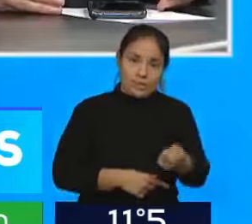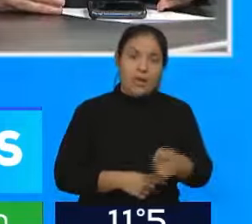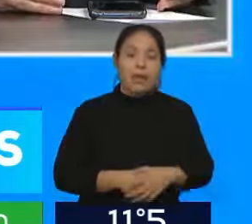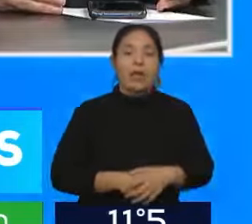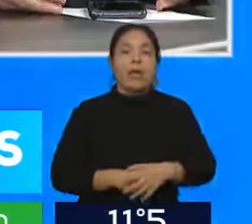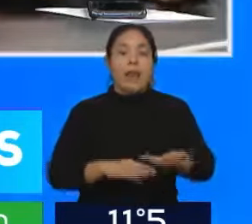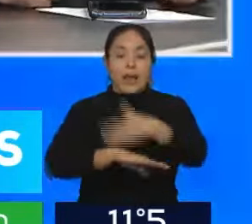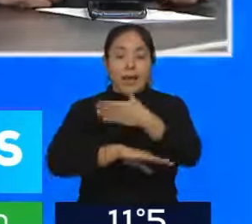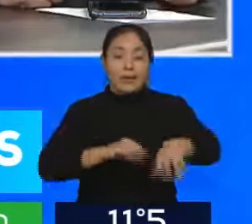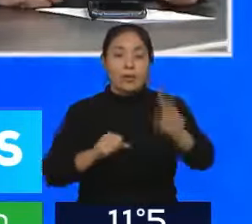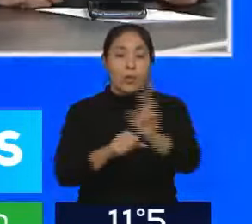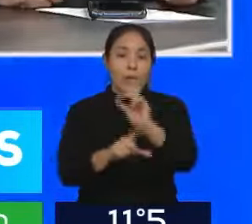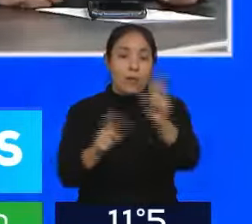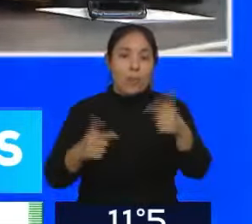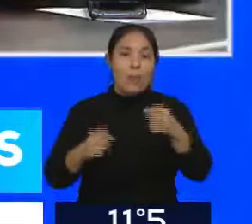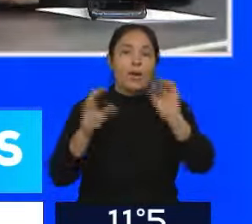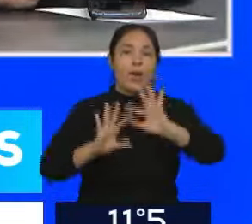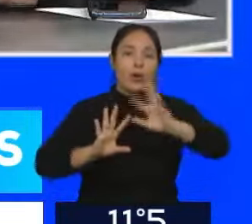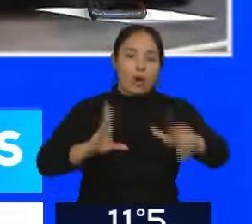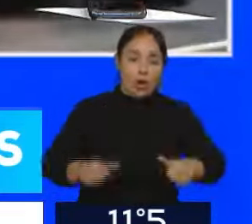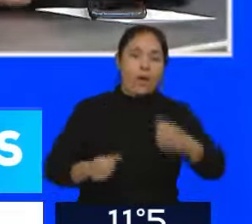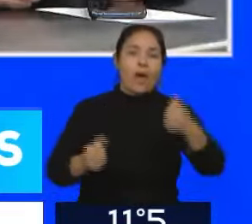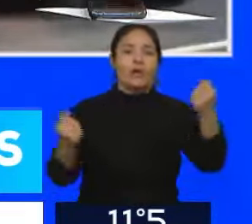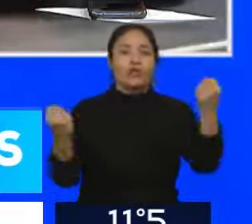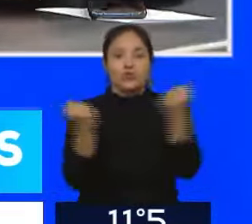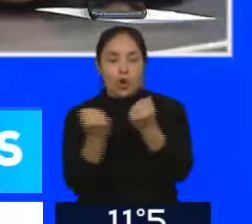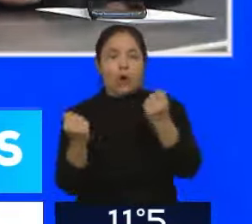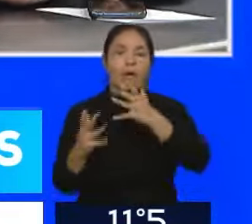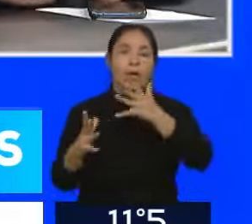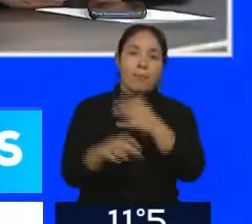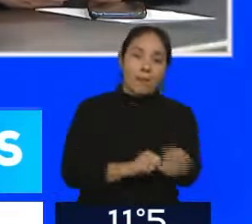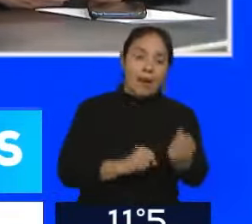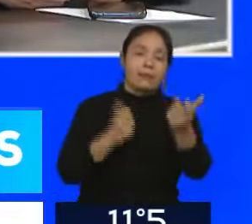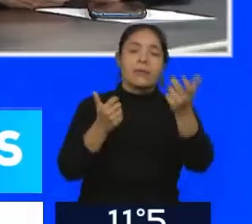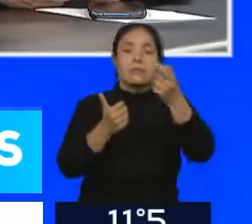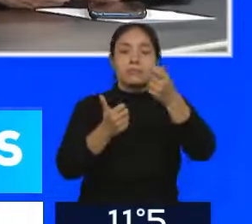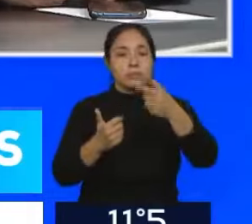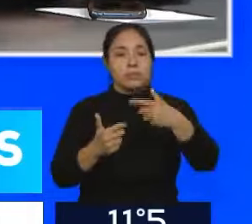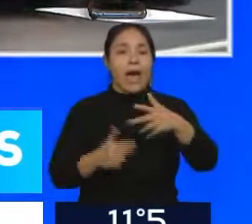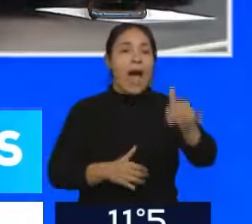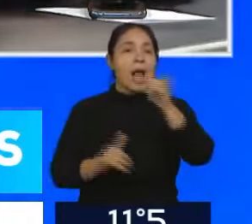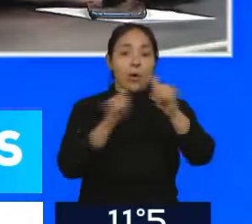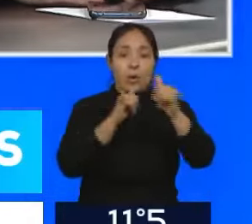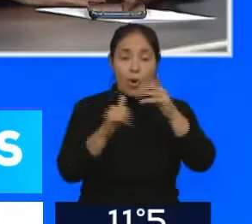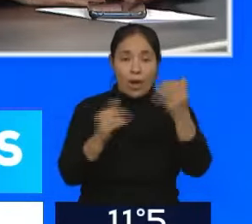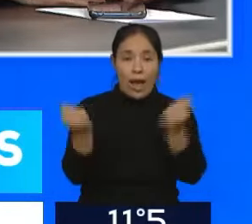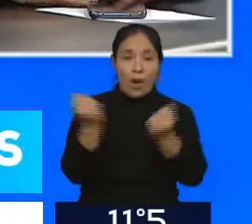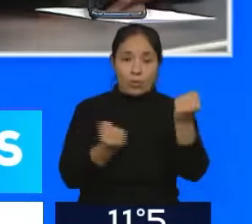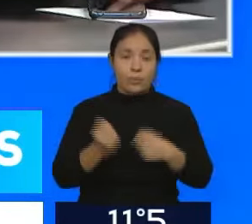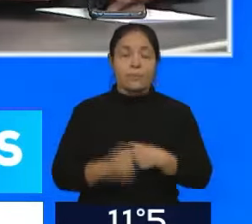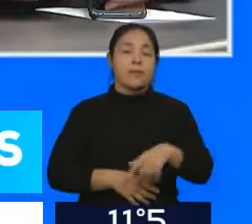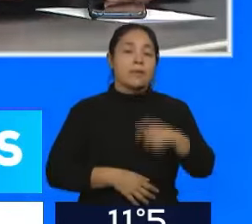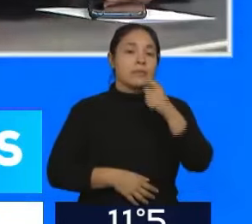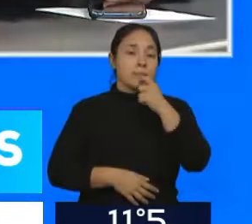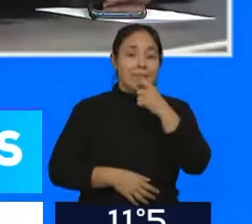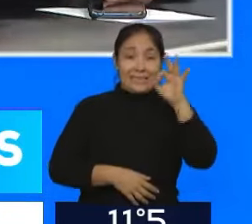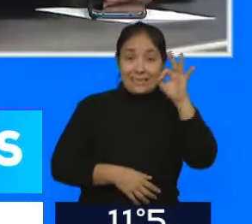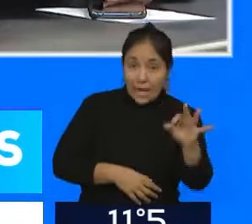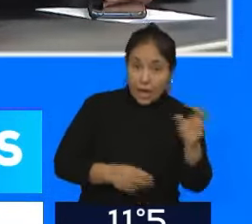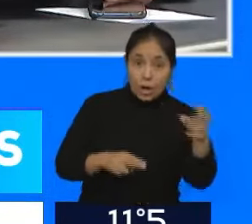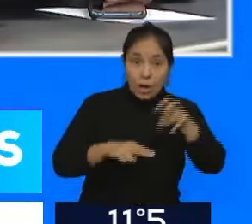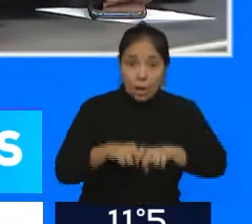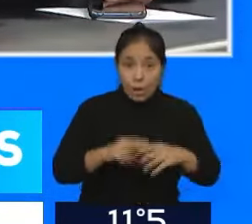en las calles, pero no porque te roban, sino porque te atropellan, porque te matan, porque te chocan. Alcohol al volante, tolerancia cero o este